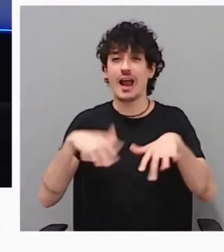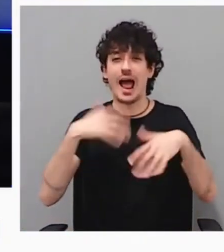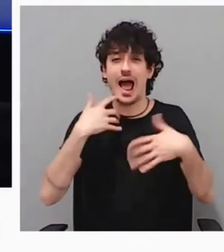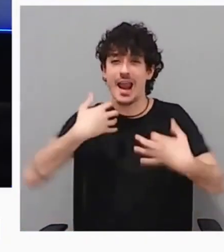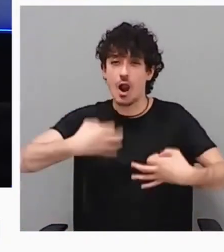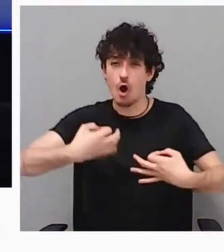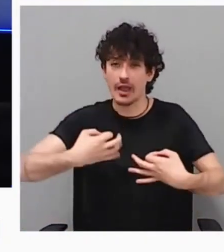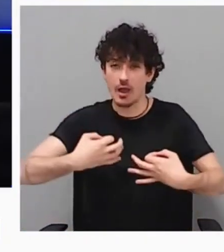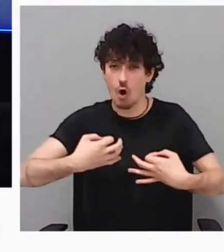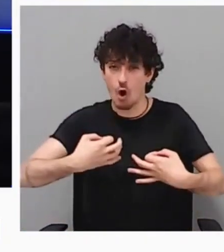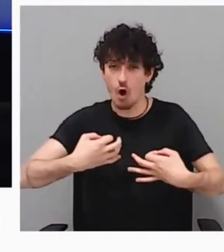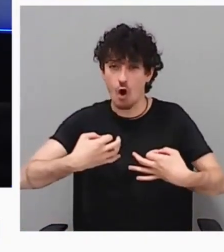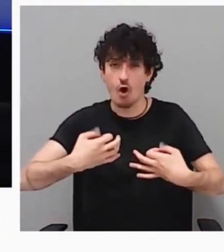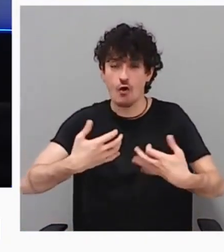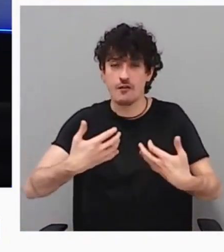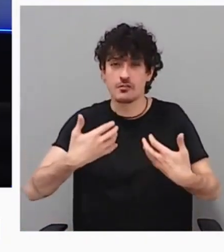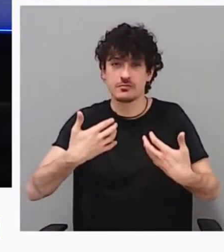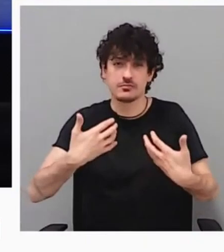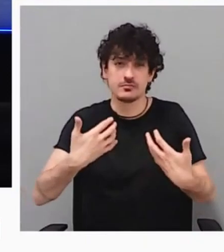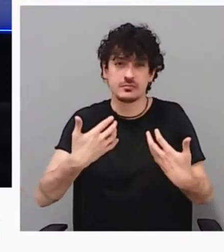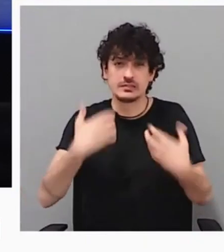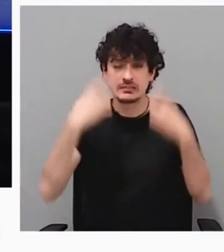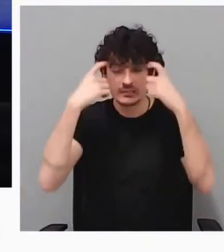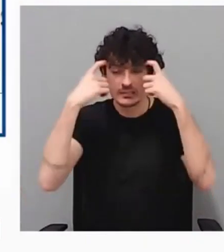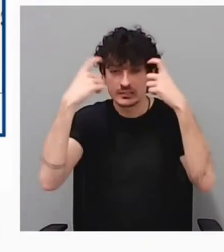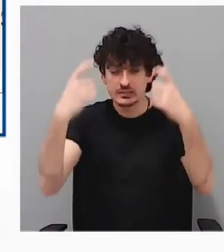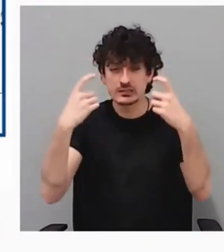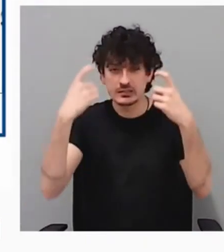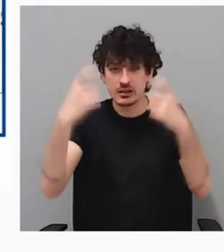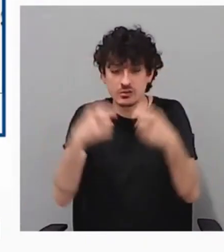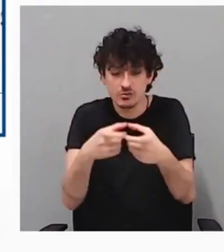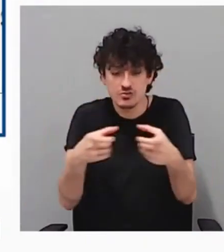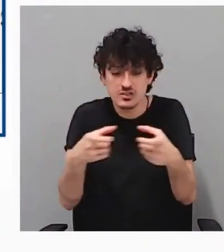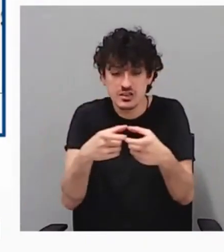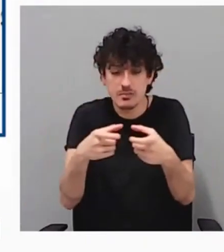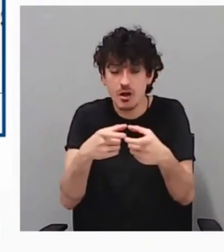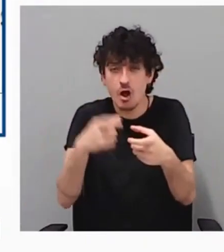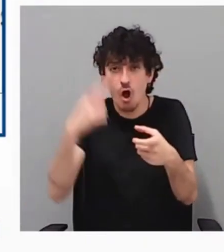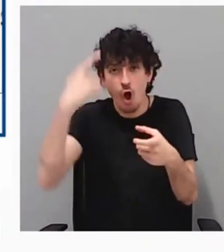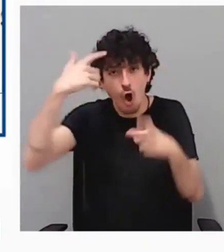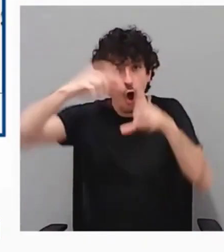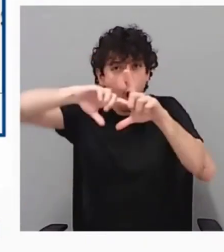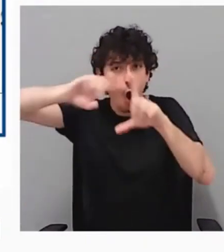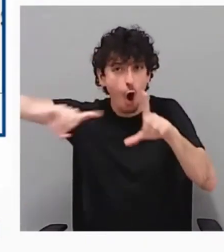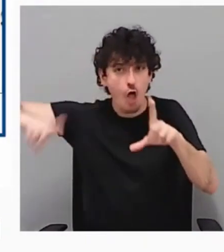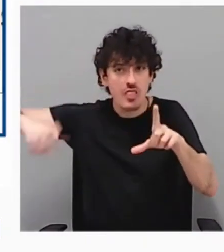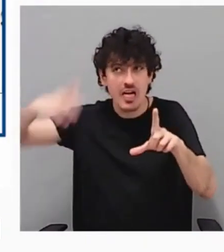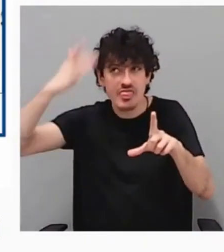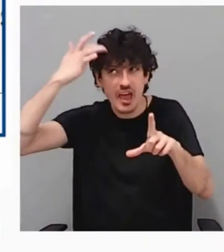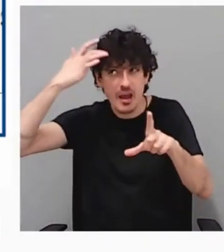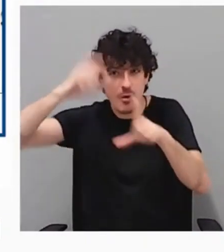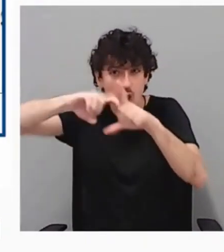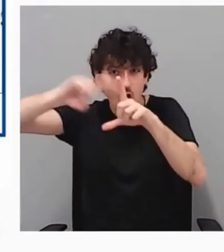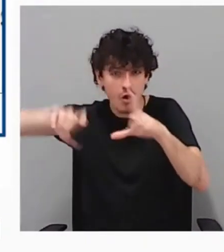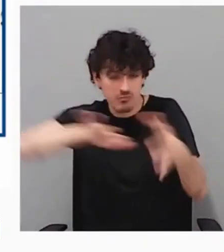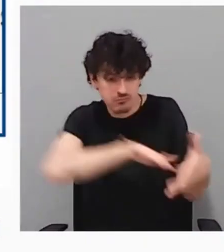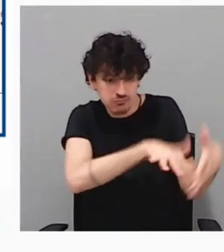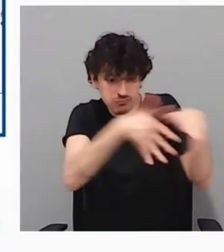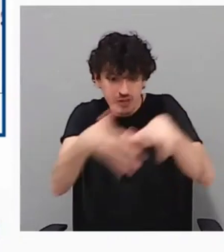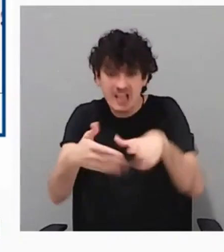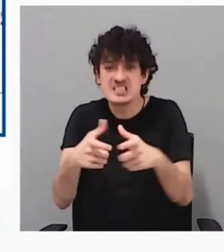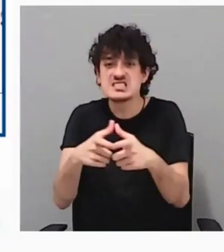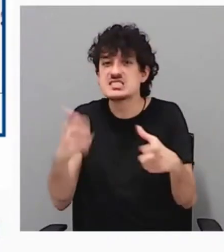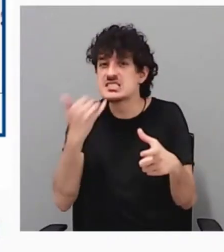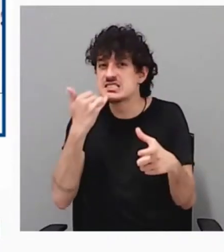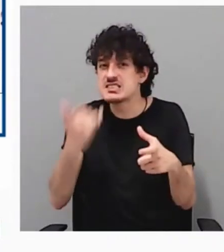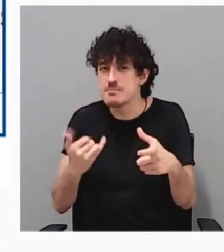intentando reproducir las ondas del cerebro con neuronas en un chip. Si alguien... Y con eso termino. He escrito varias...